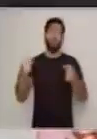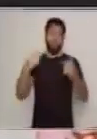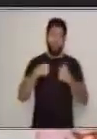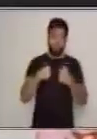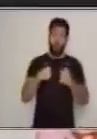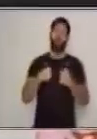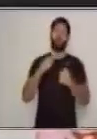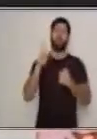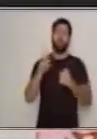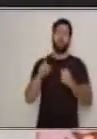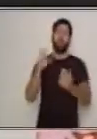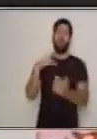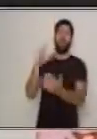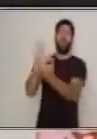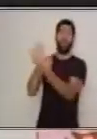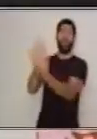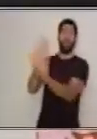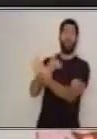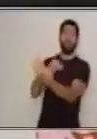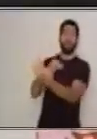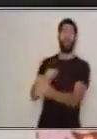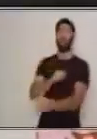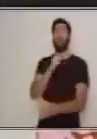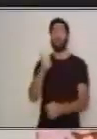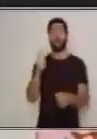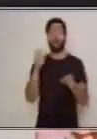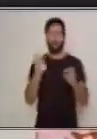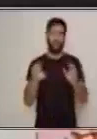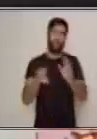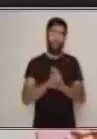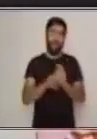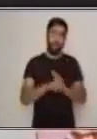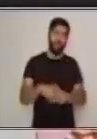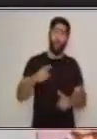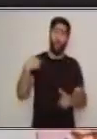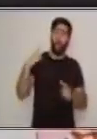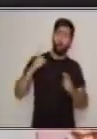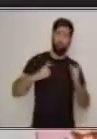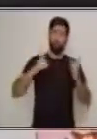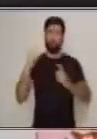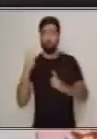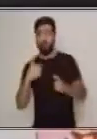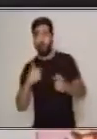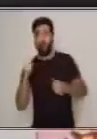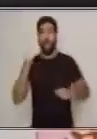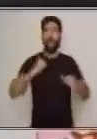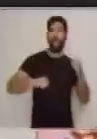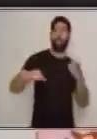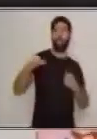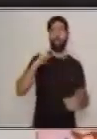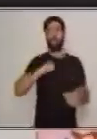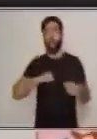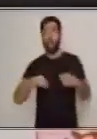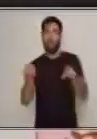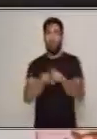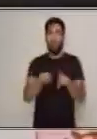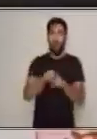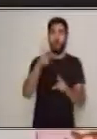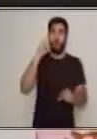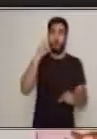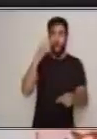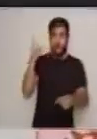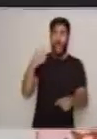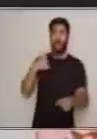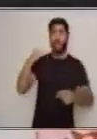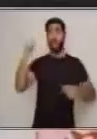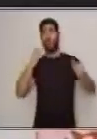a otra persona en sus actitudes, en sus palabras y todo lo que tú quieras, en sus ademanes y